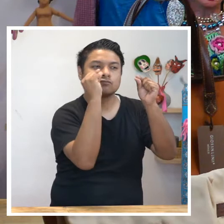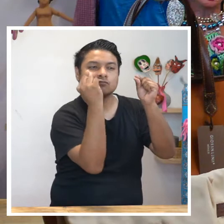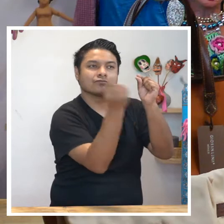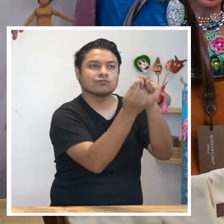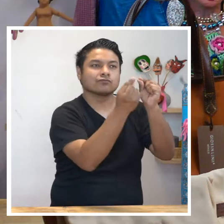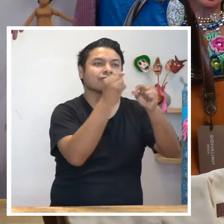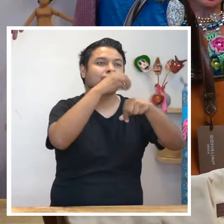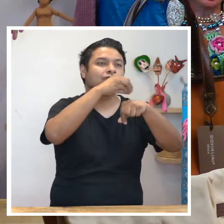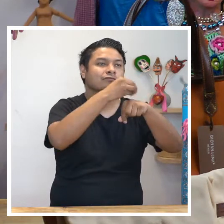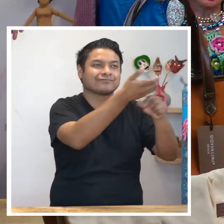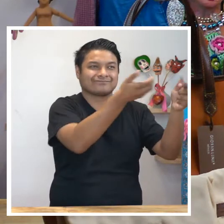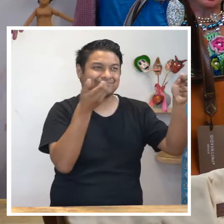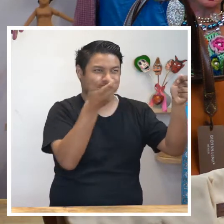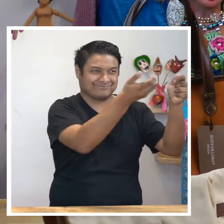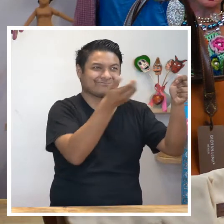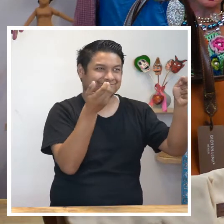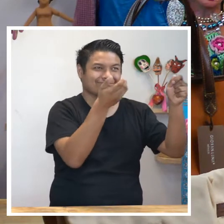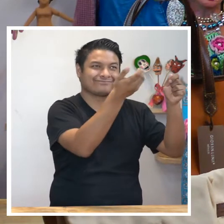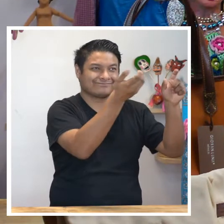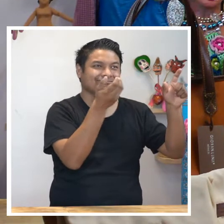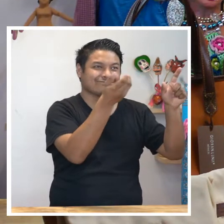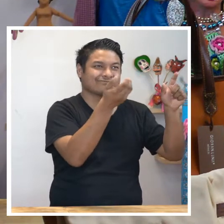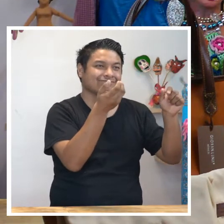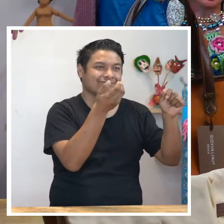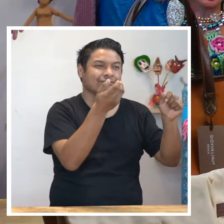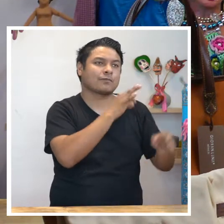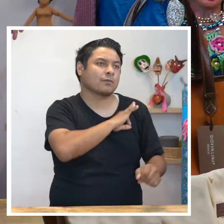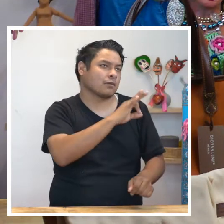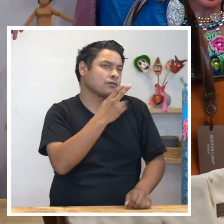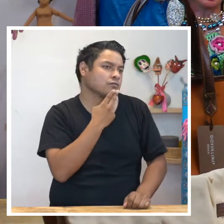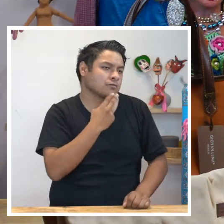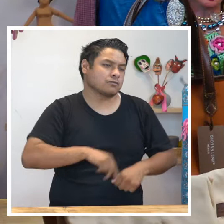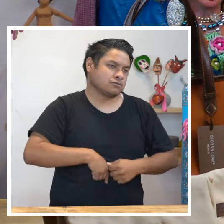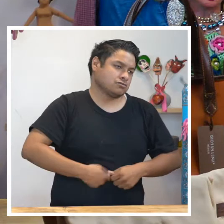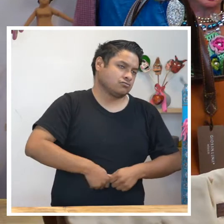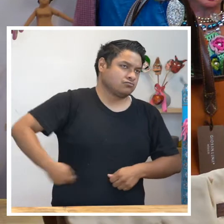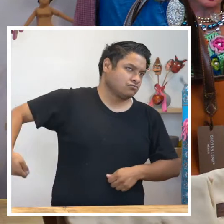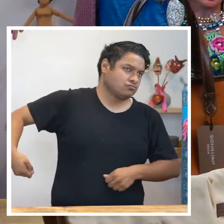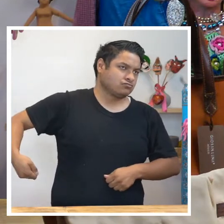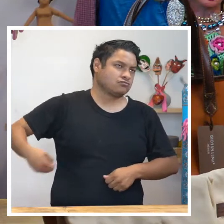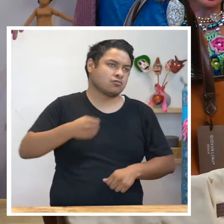que ya no usamos en casa. Ok, vamos a presentarles los materiales. Son